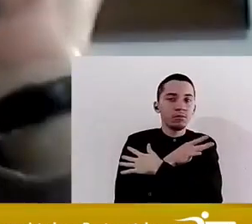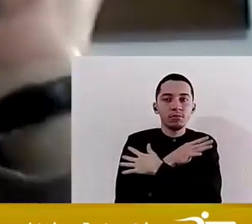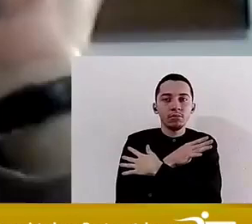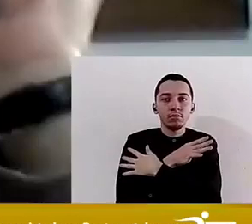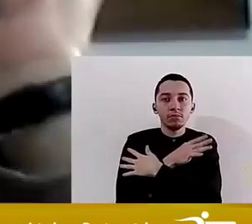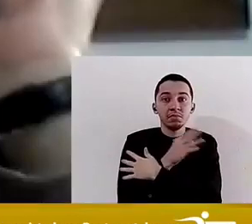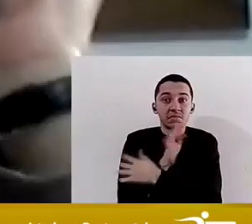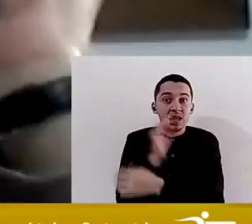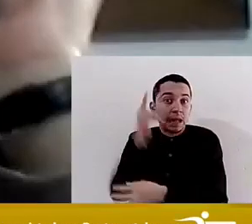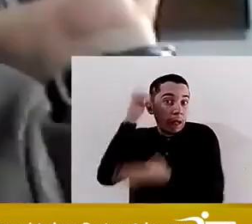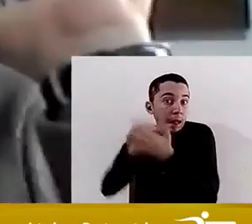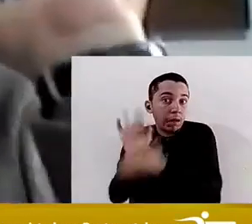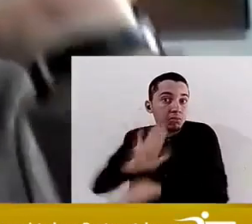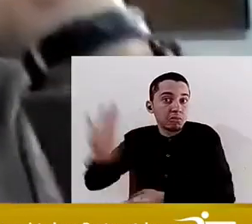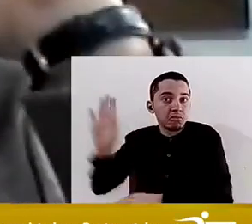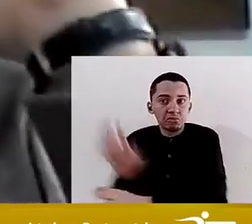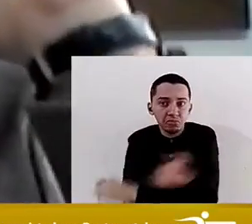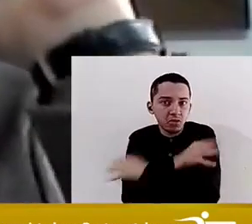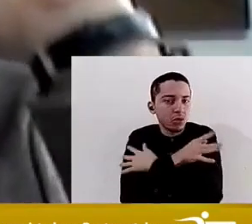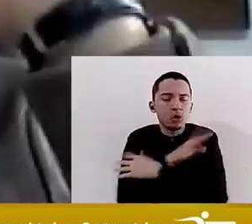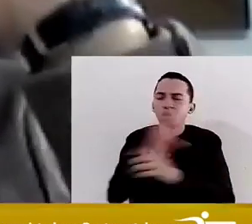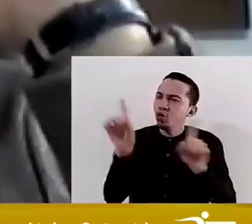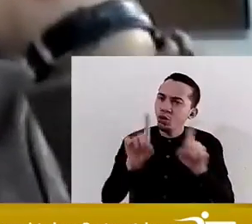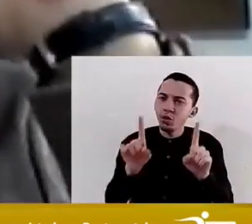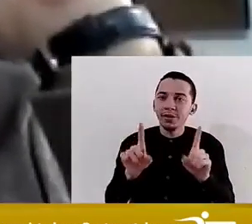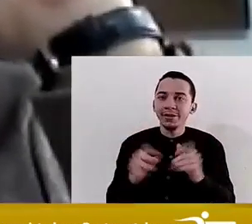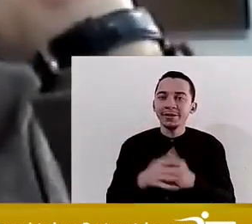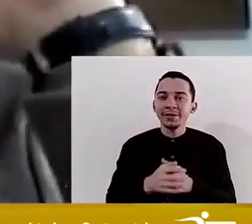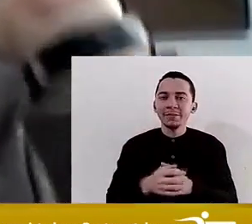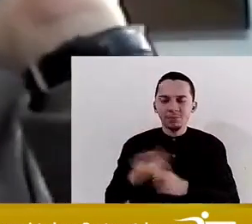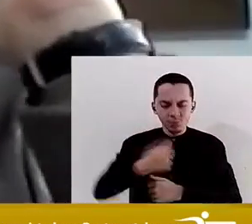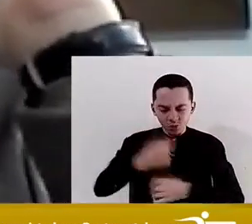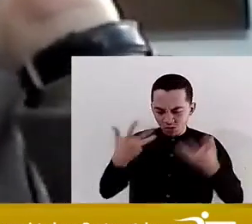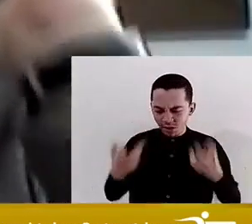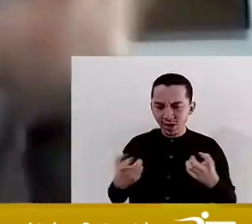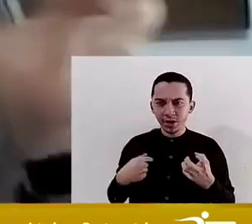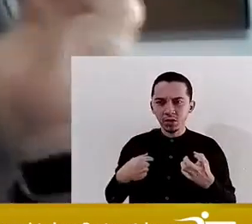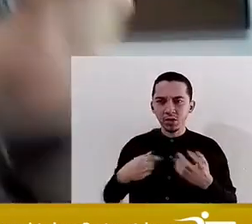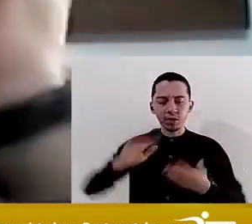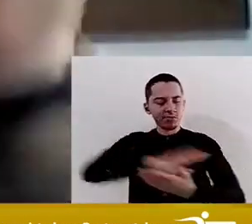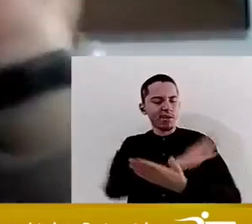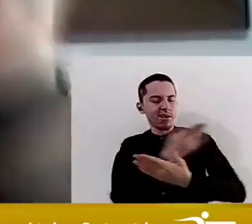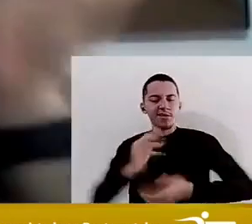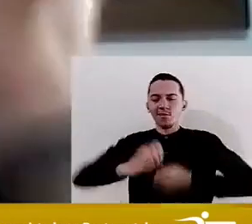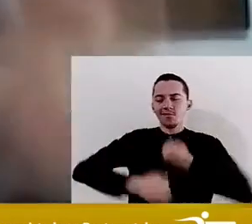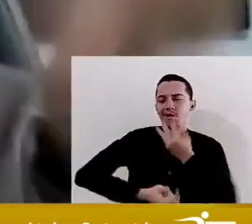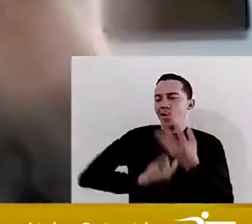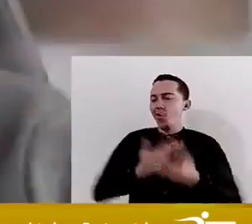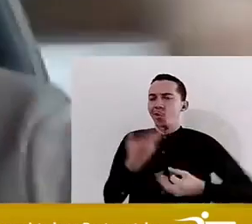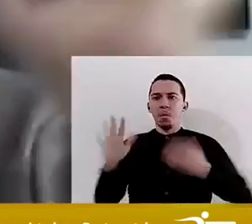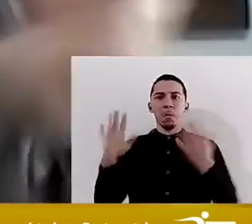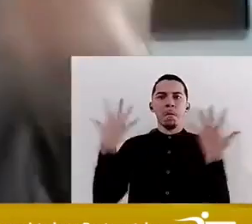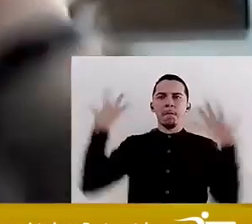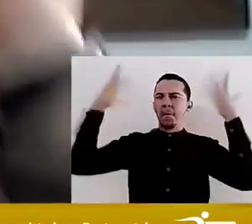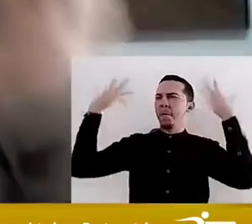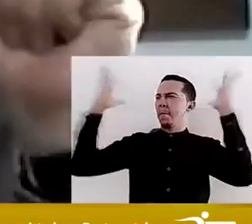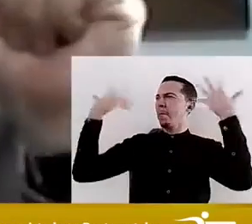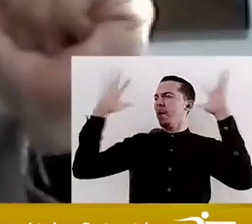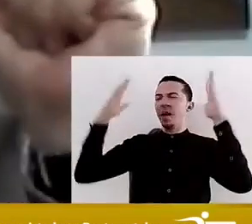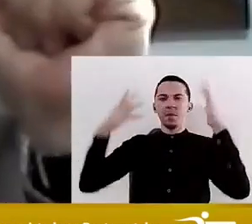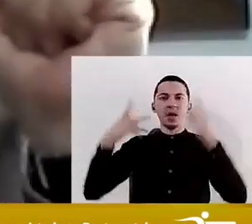solo, cuando yo esté solo, cuando nadie me esté tocando música, ni aplaudiendo, ni gritando, ni me diga, hermano, sienta, sienta.